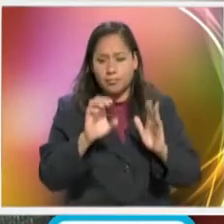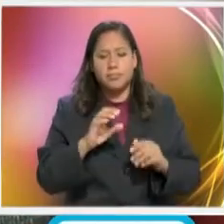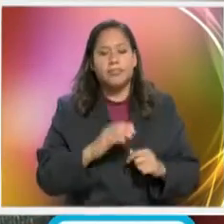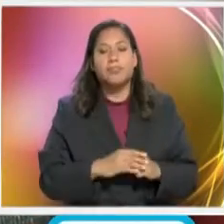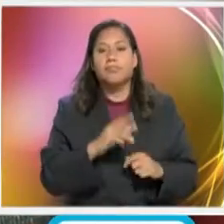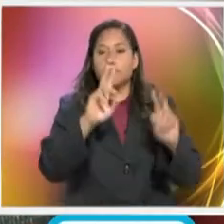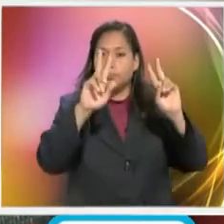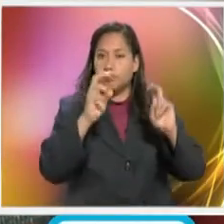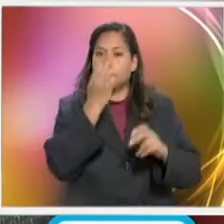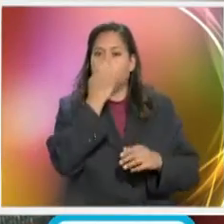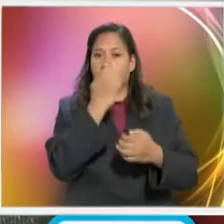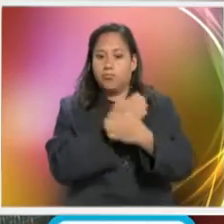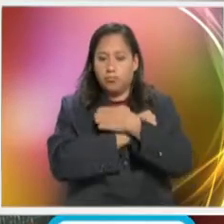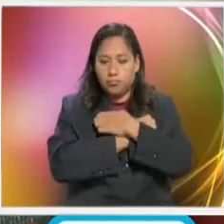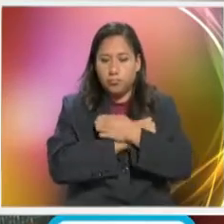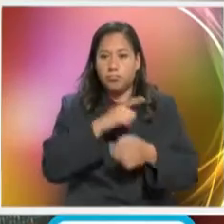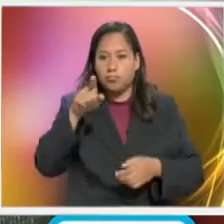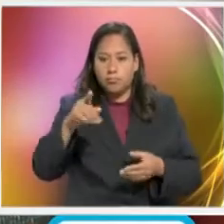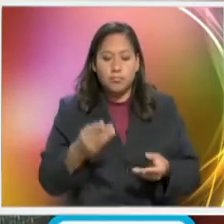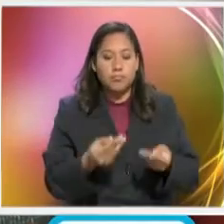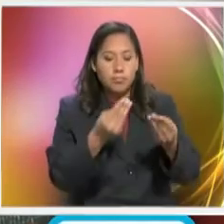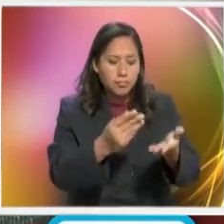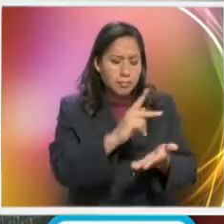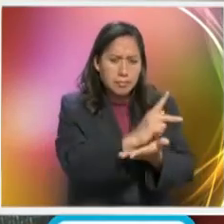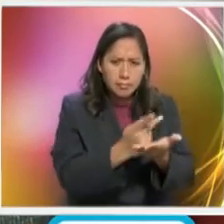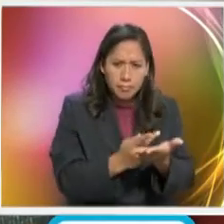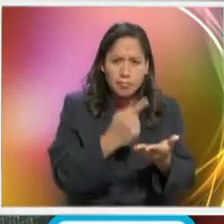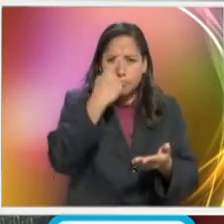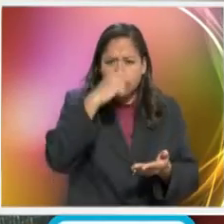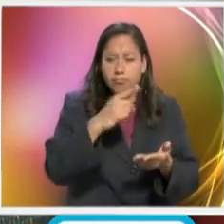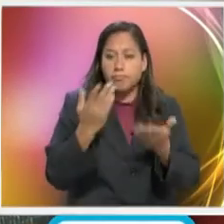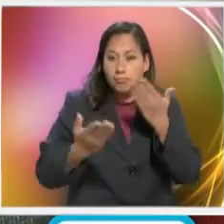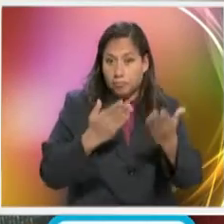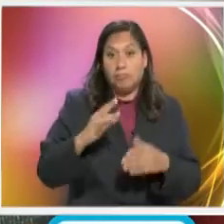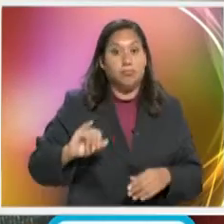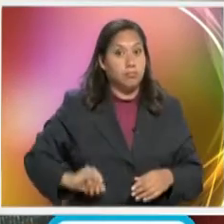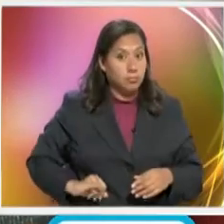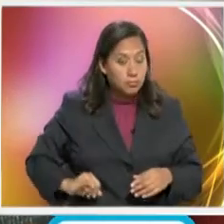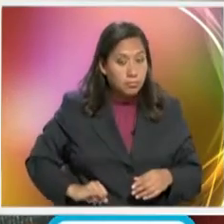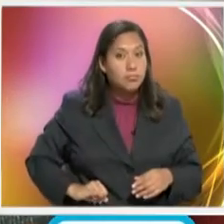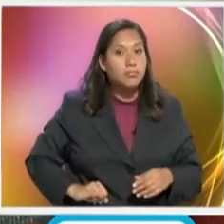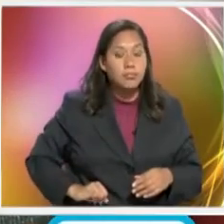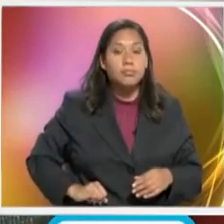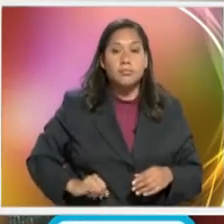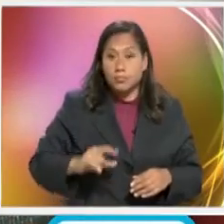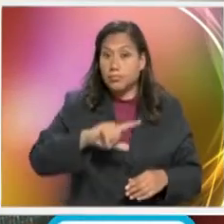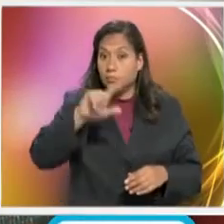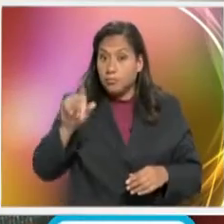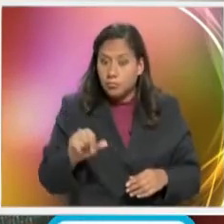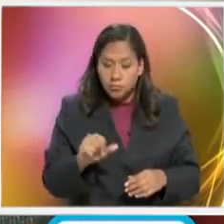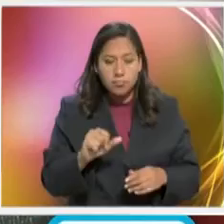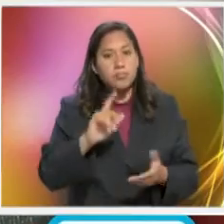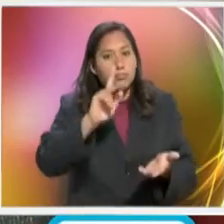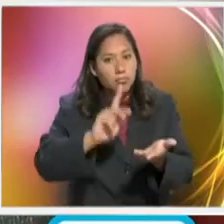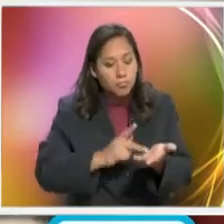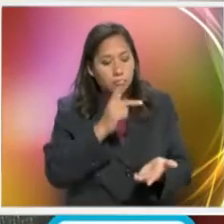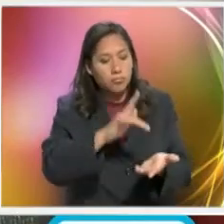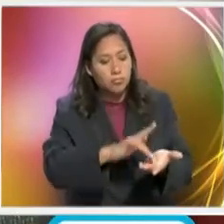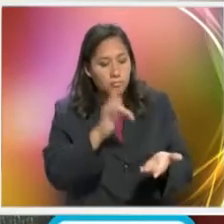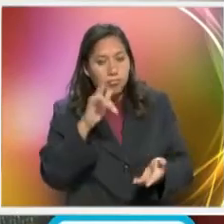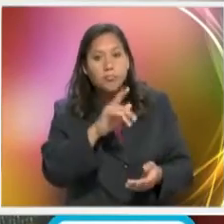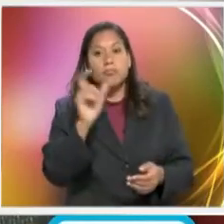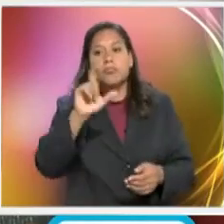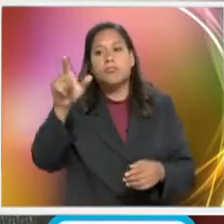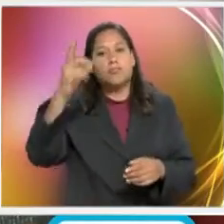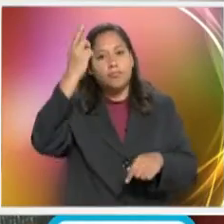influencia educativa, él propone un plan de estudios muy interesante que, que después se retoma al terminar su